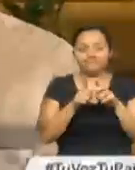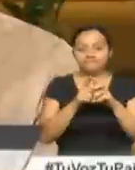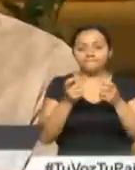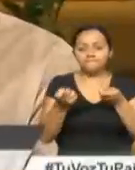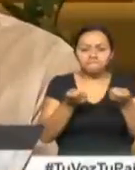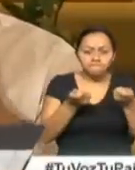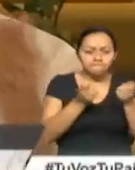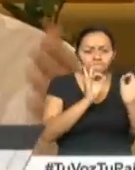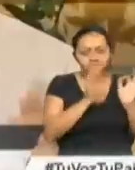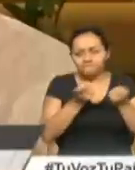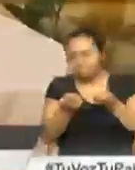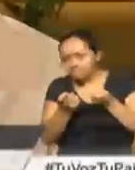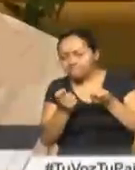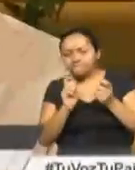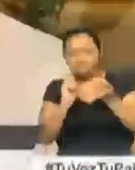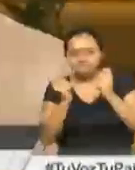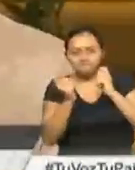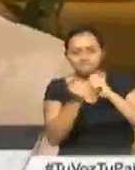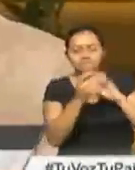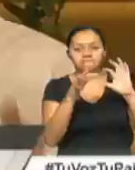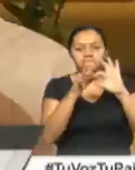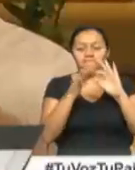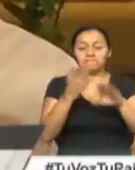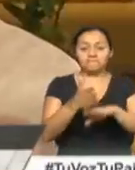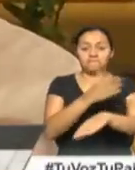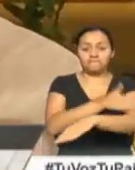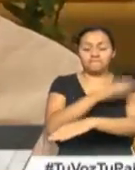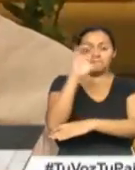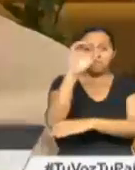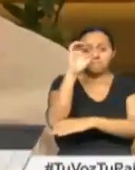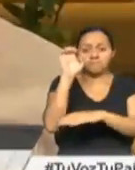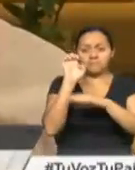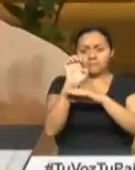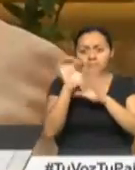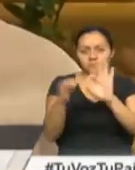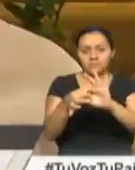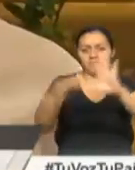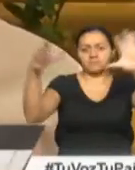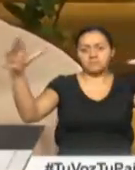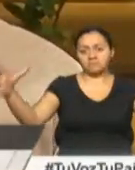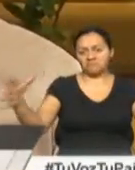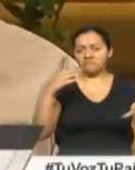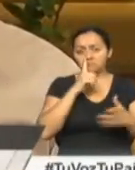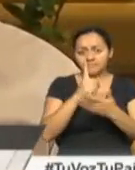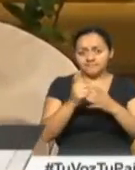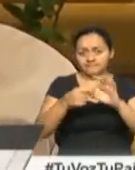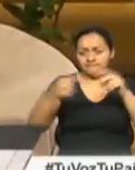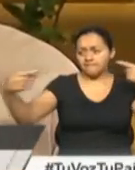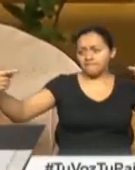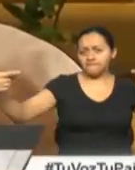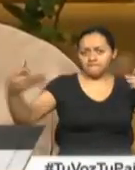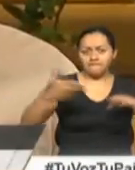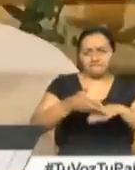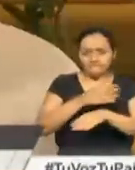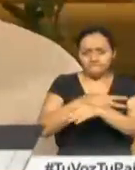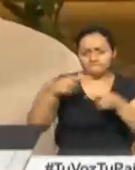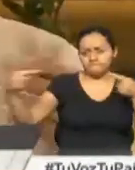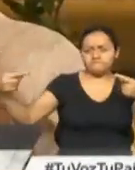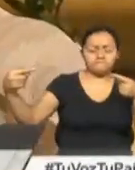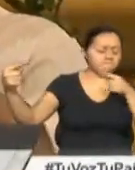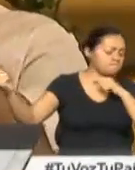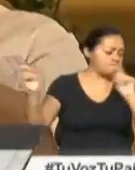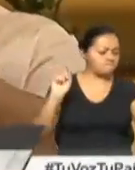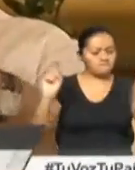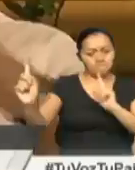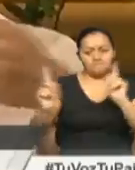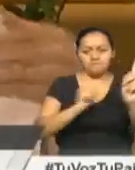manejado y hemos evolucionado en esta relación tan importante para Colombia y que creo que es igualmente importante para el Ecuador.